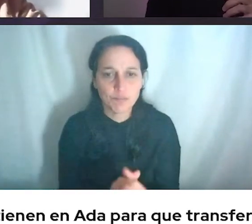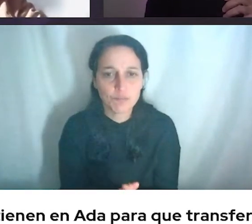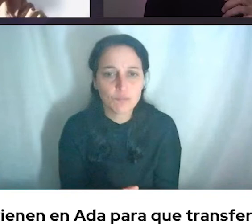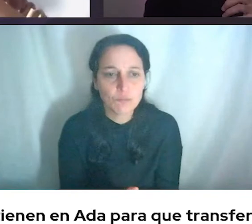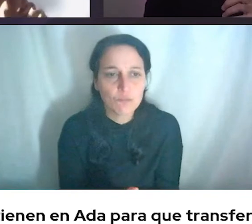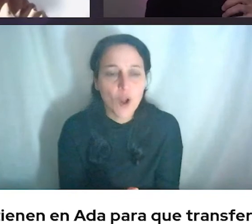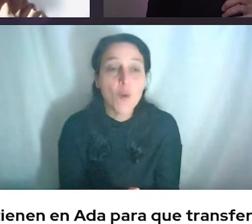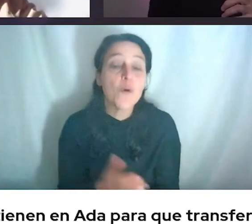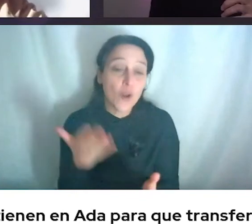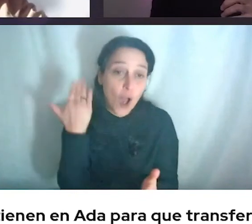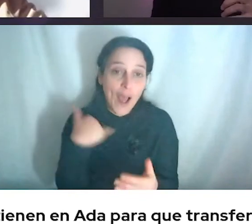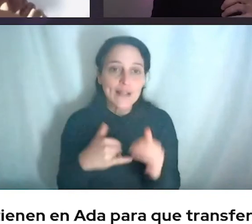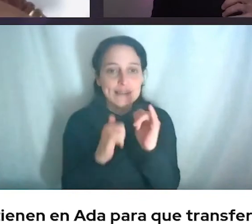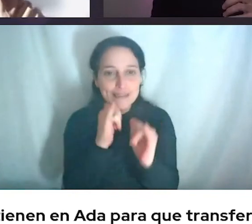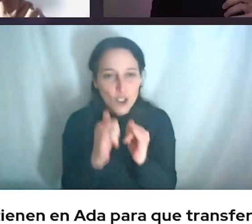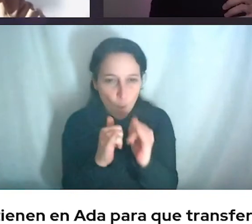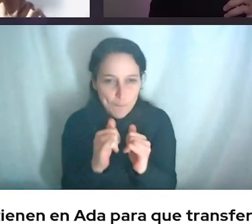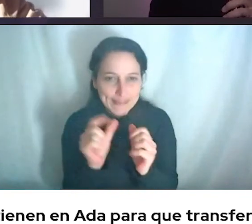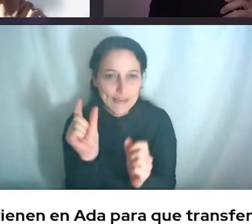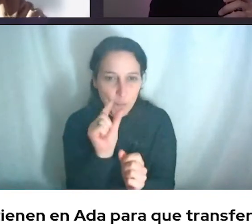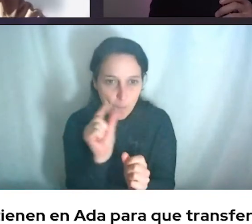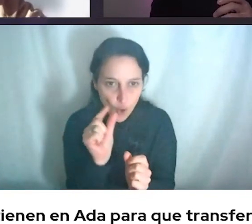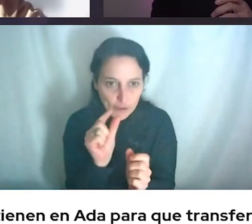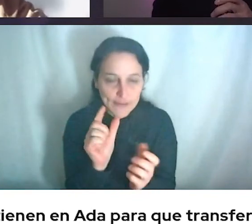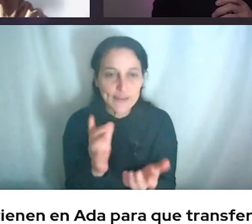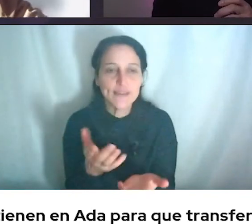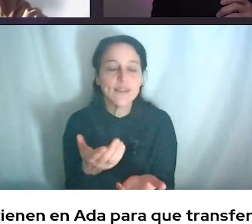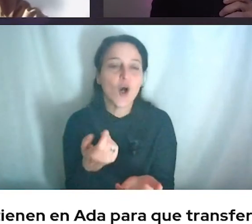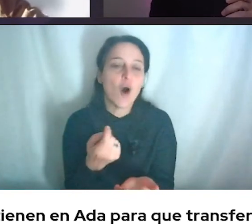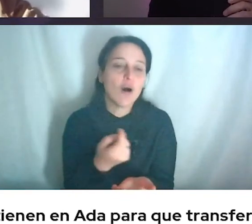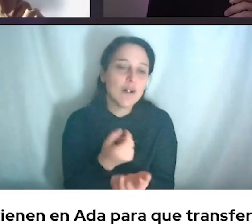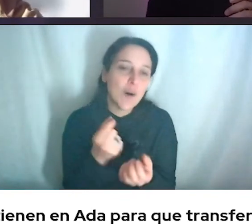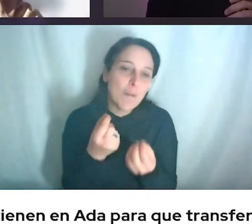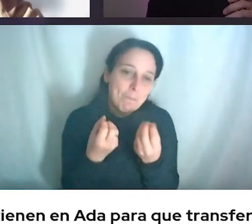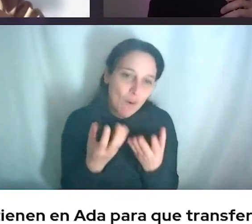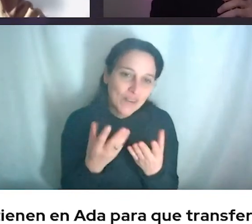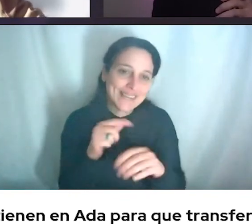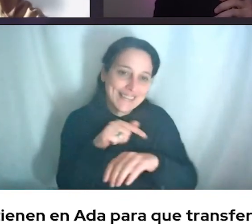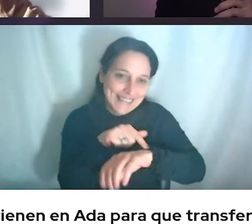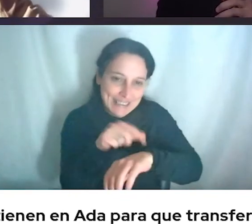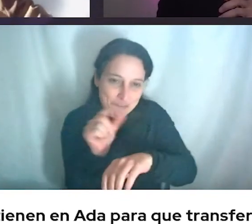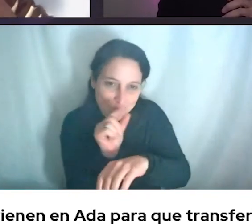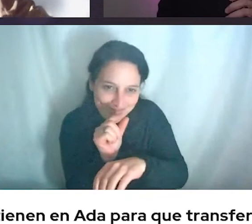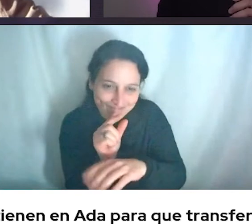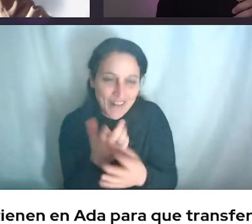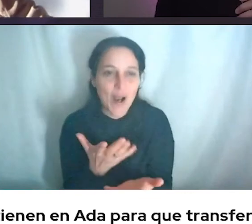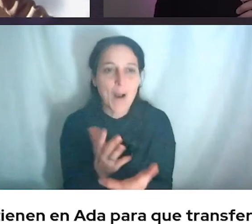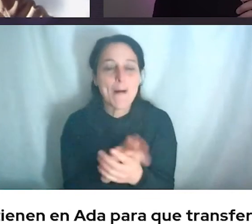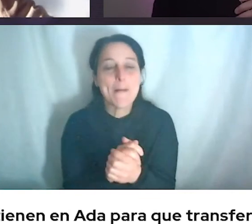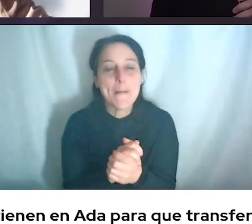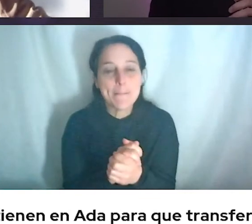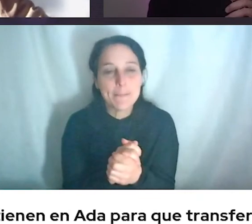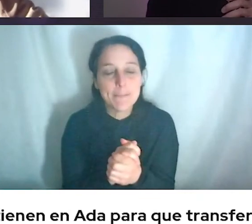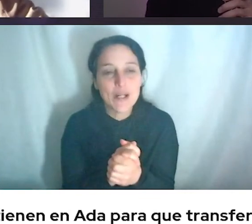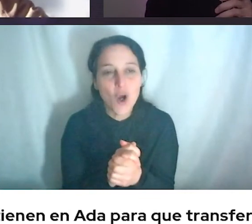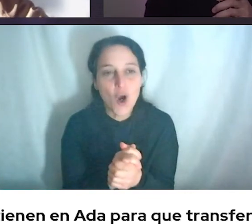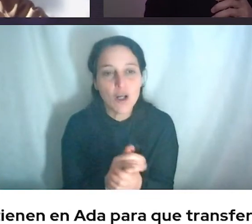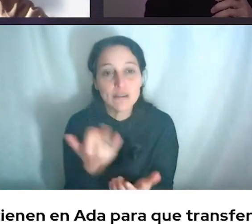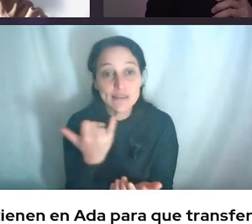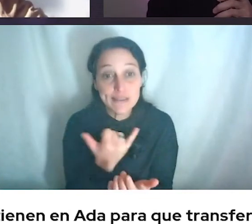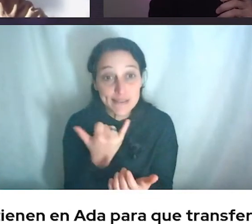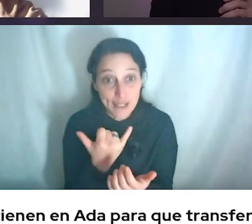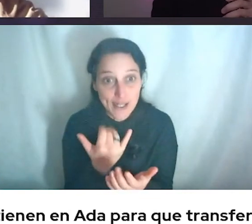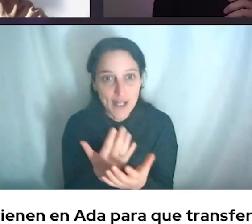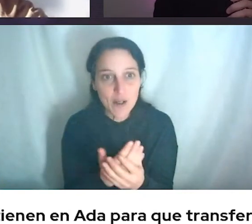pero quizá no me explayé mucho porque sabemos que el tiempo es escaso, pero tenemos esta posibilidad para